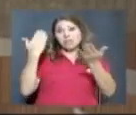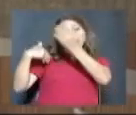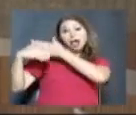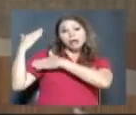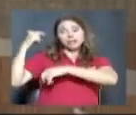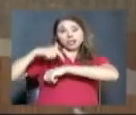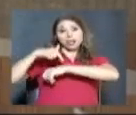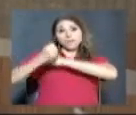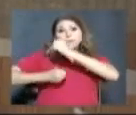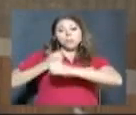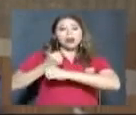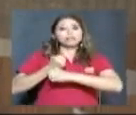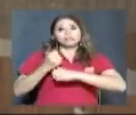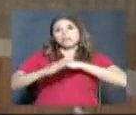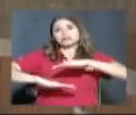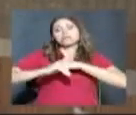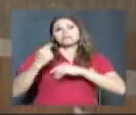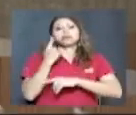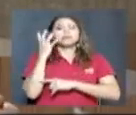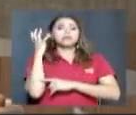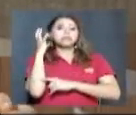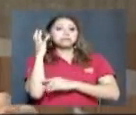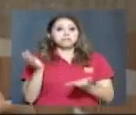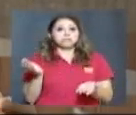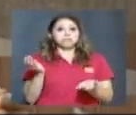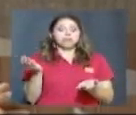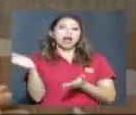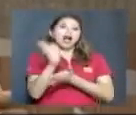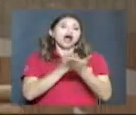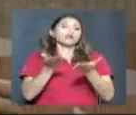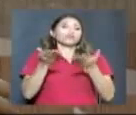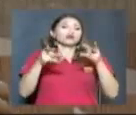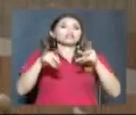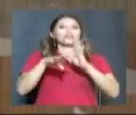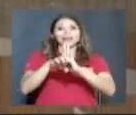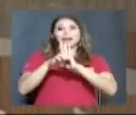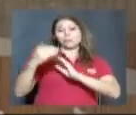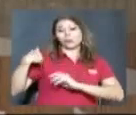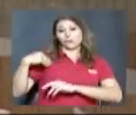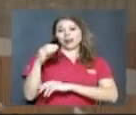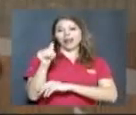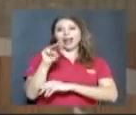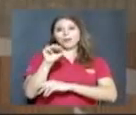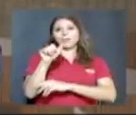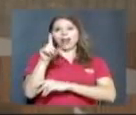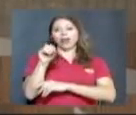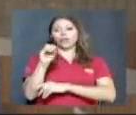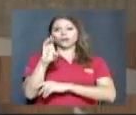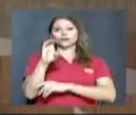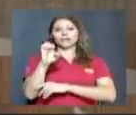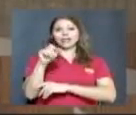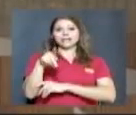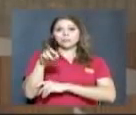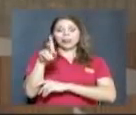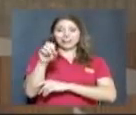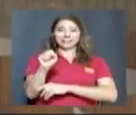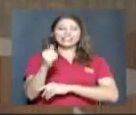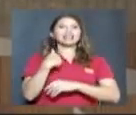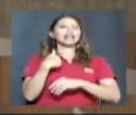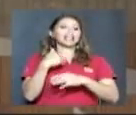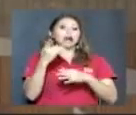era la radio, algunos que otros radioaficionados como Amado Céspedes, ¿verdad? Amando Céspedes, que tenía su sistema de radio y